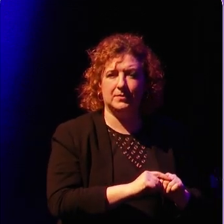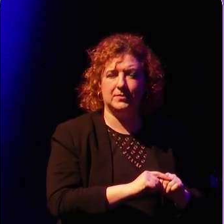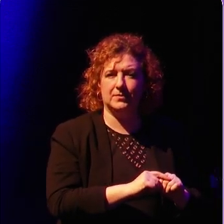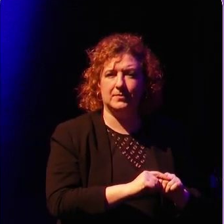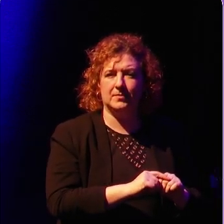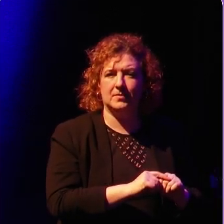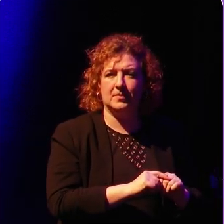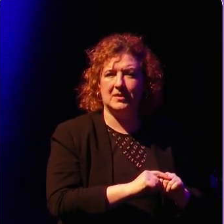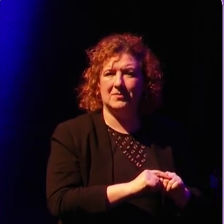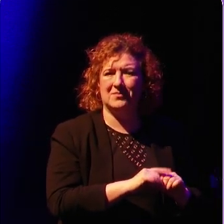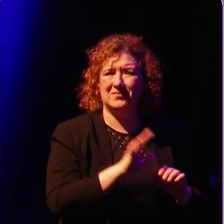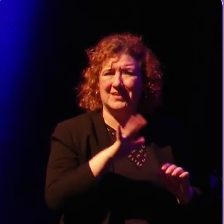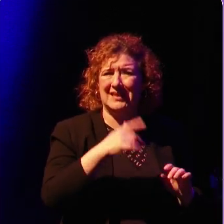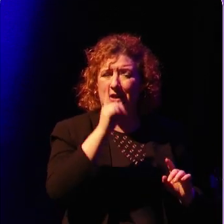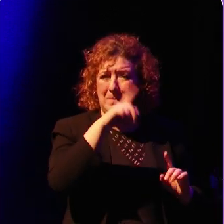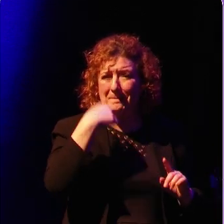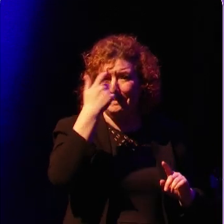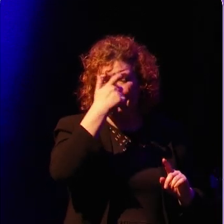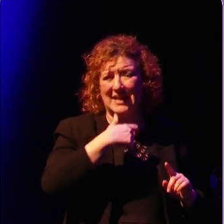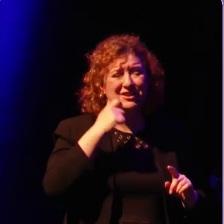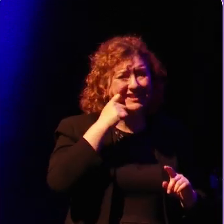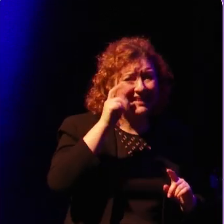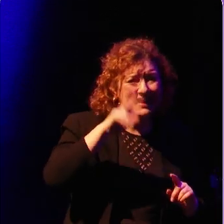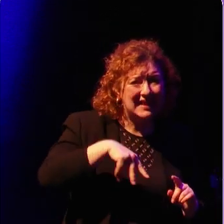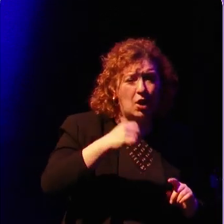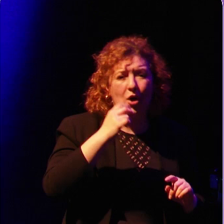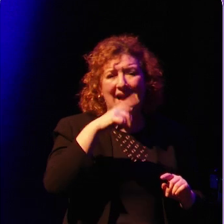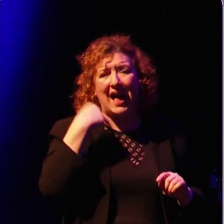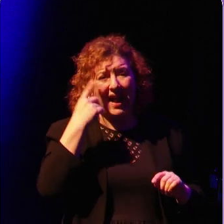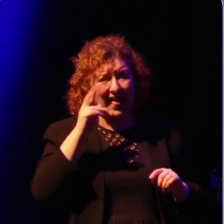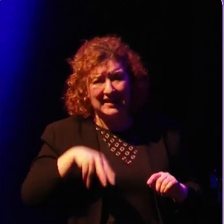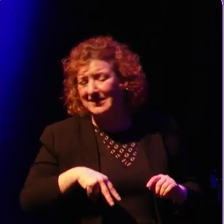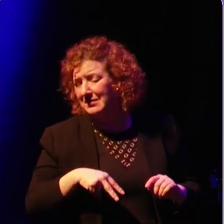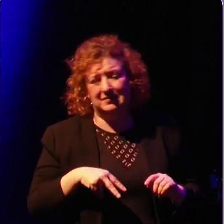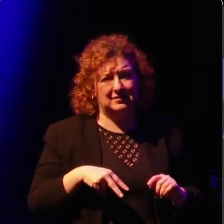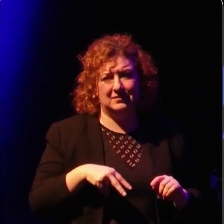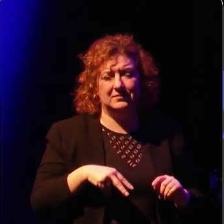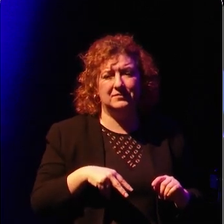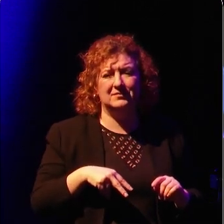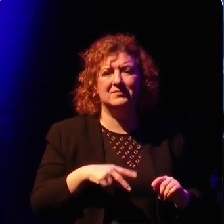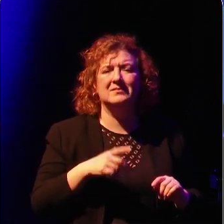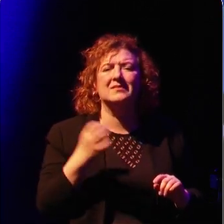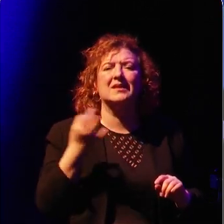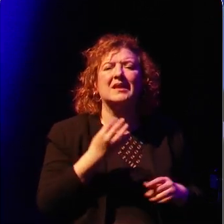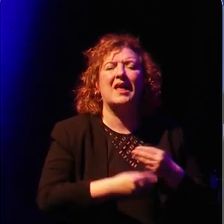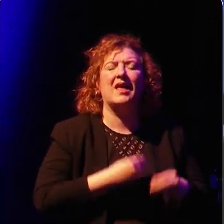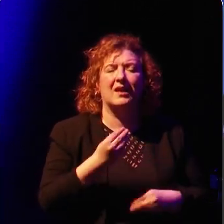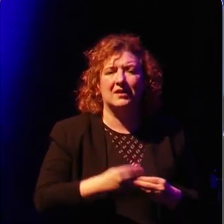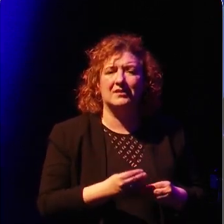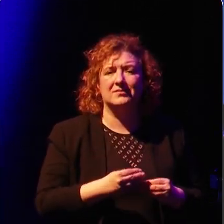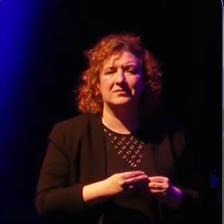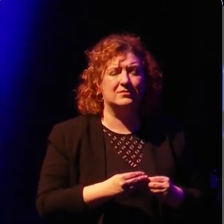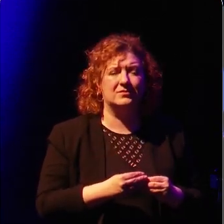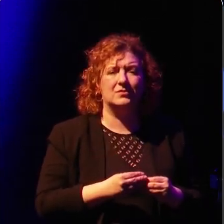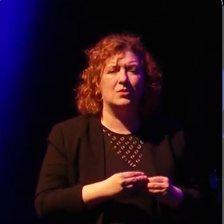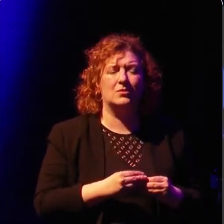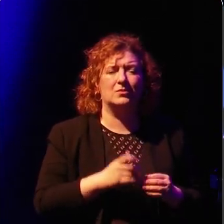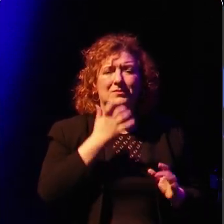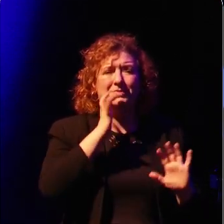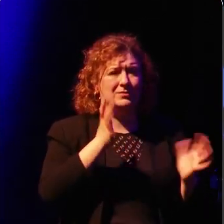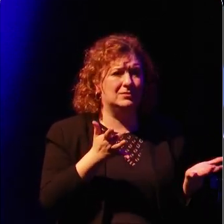no sabe lo que es realmente una persona o una cara de una persona en este caso. El generador lo que hace es generar una cantidad de